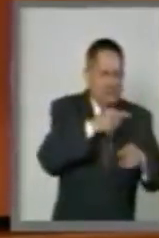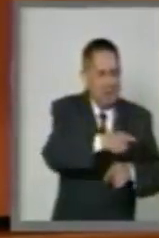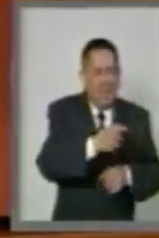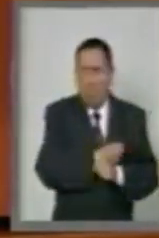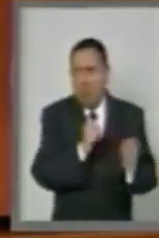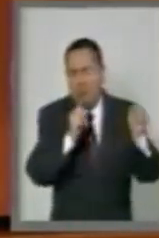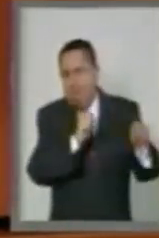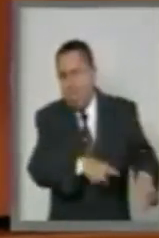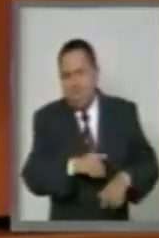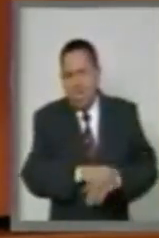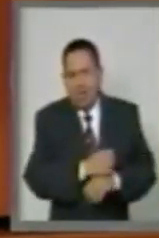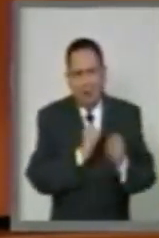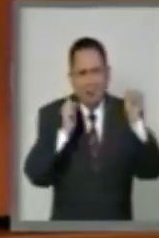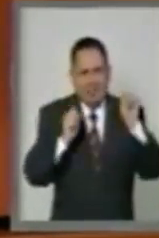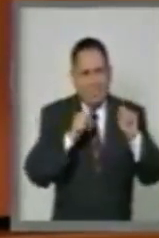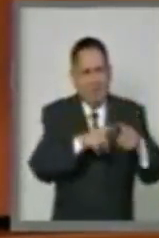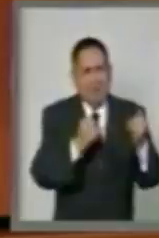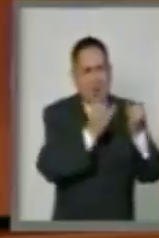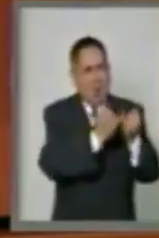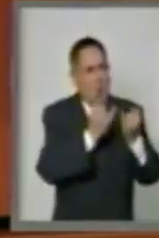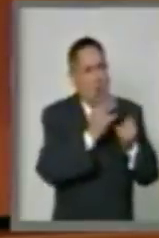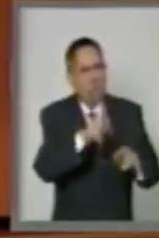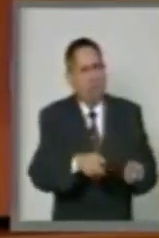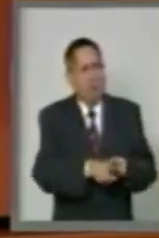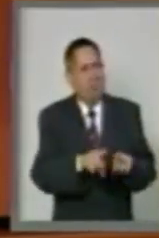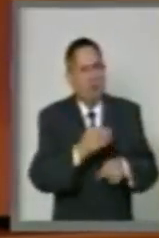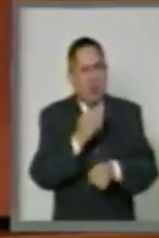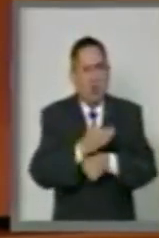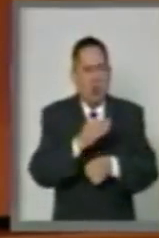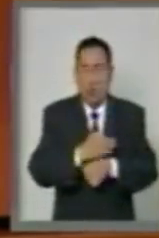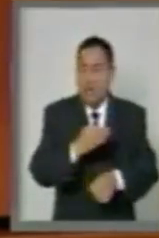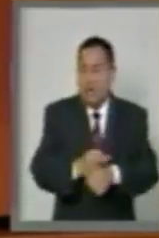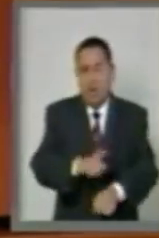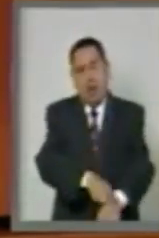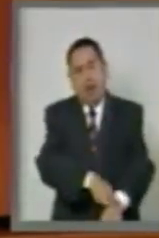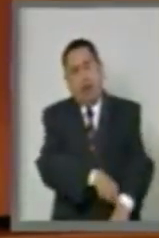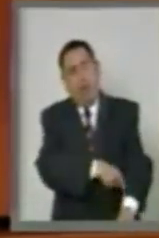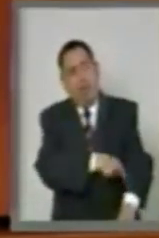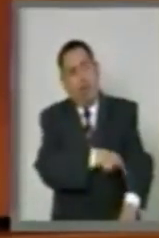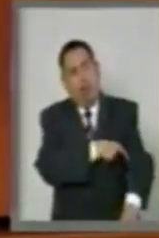aburren casi tanto como esta larga